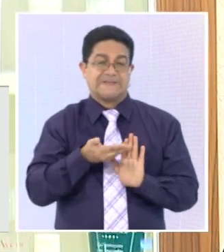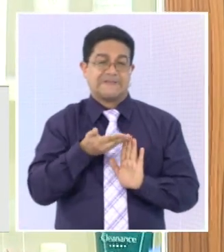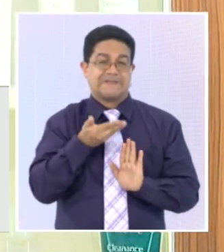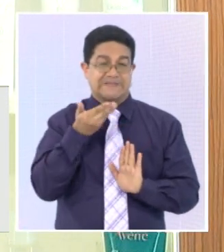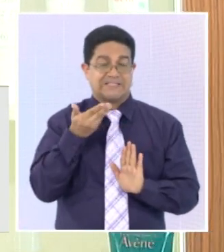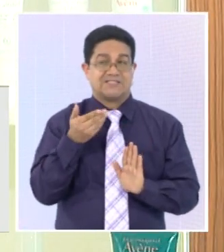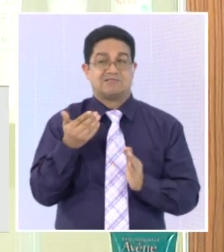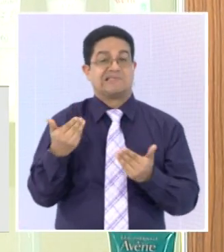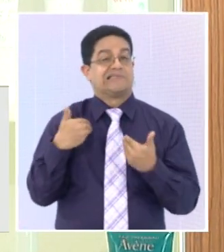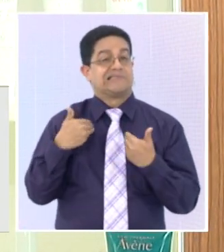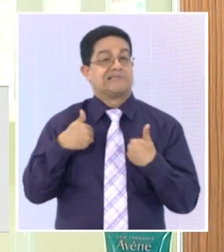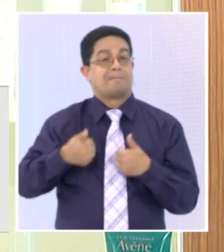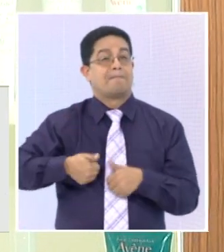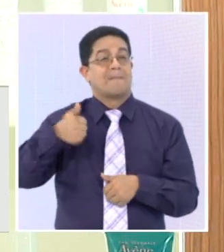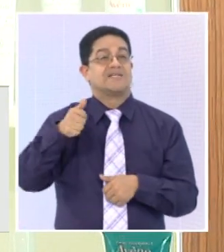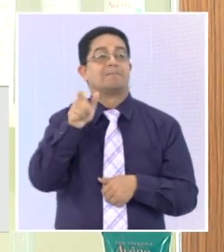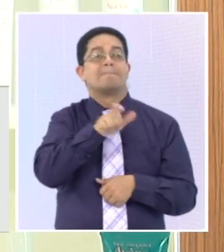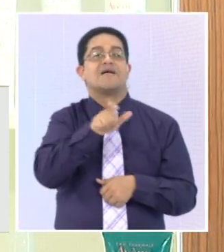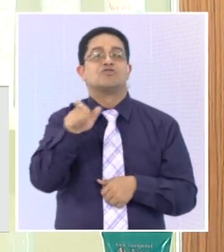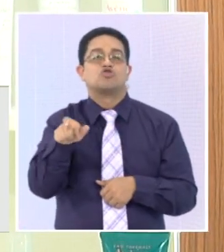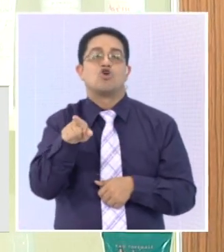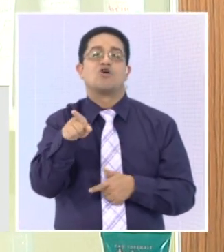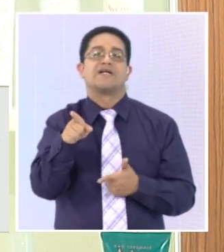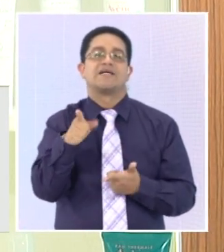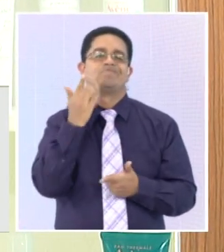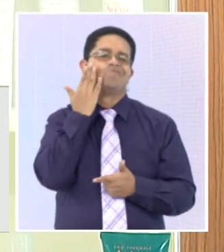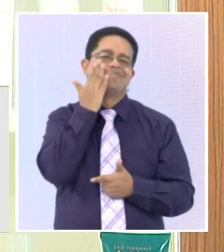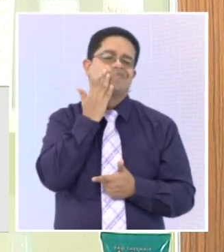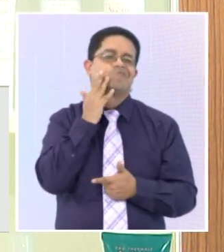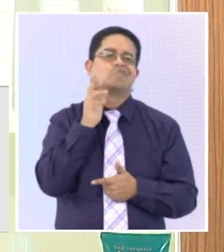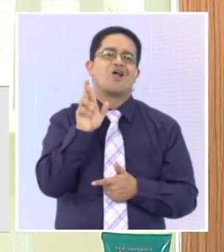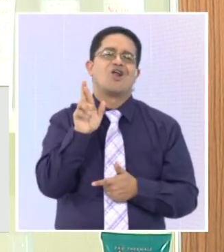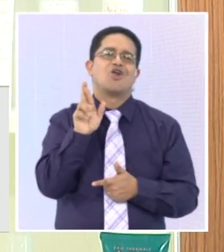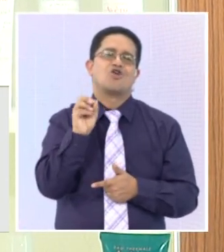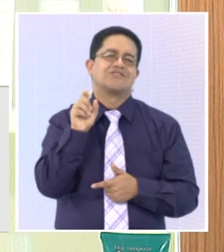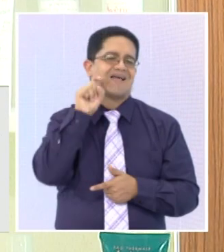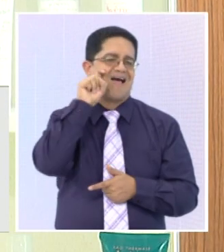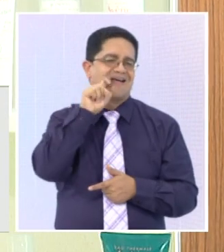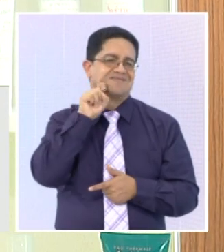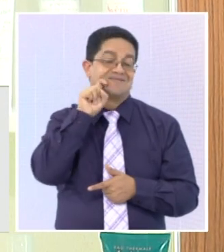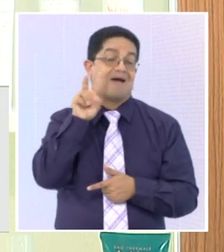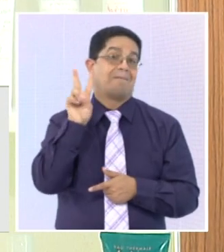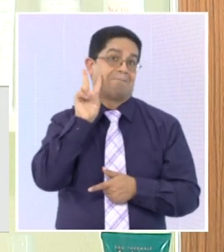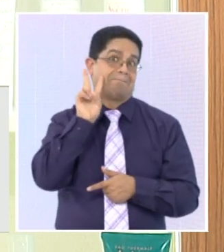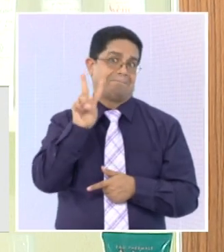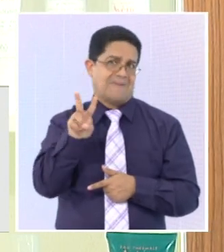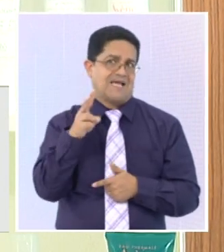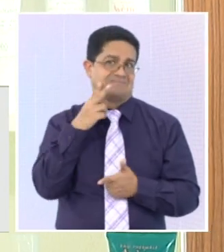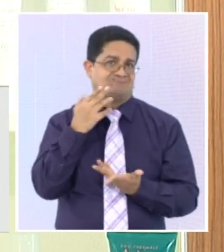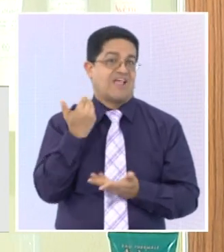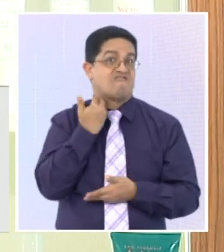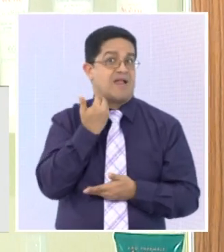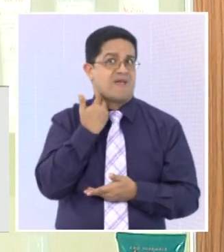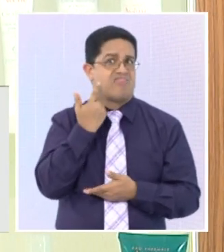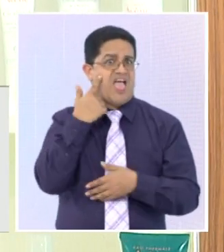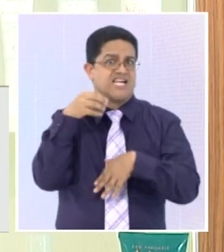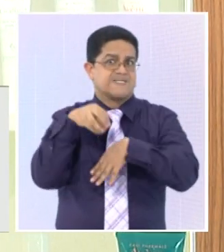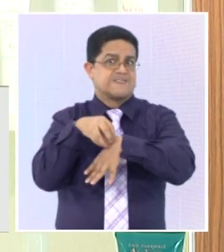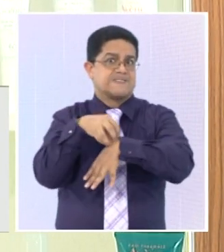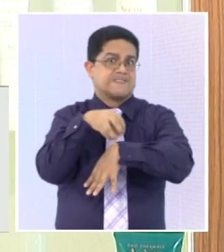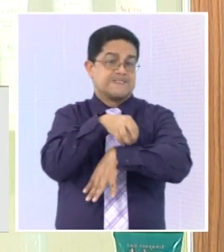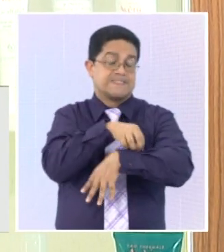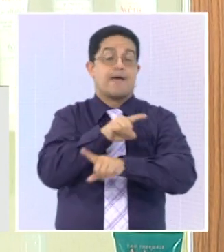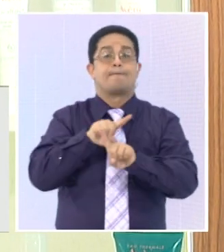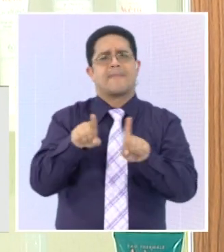personas que pueden tener padecimientos como rosácea, donde se puede ver más alterado su patología. Sin embargo, para todos